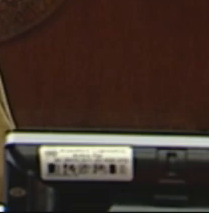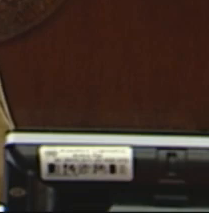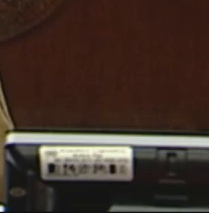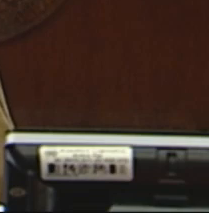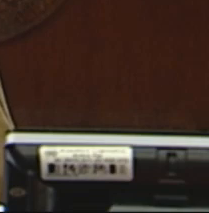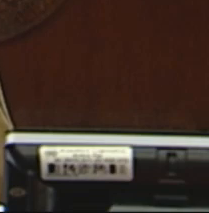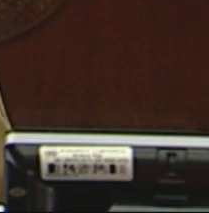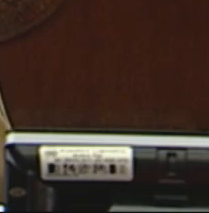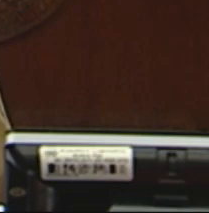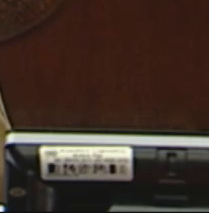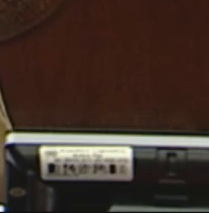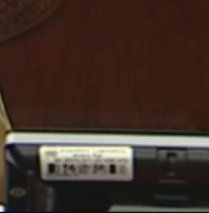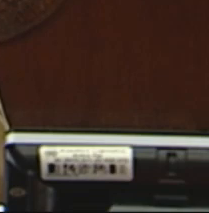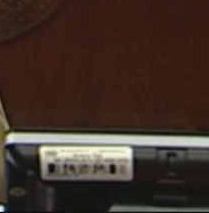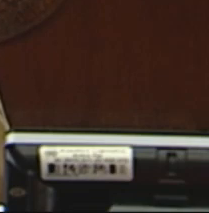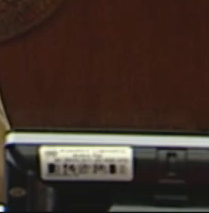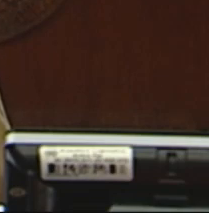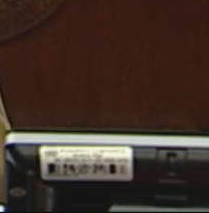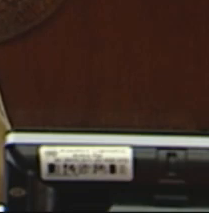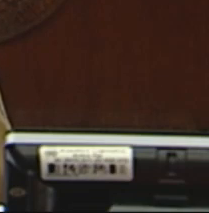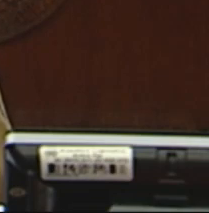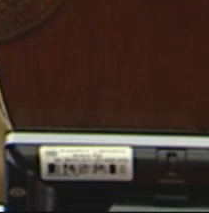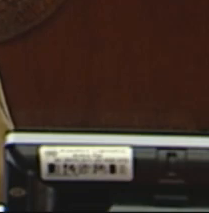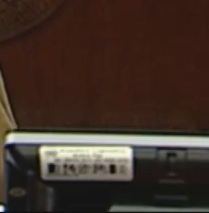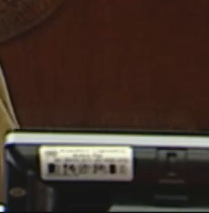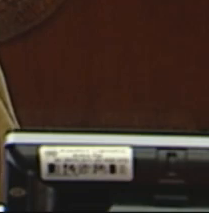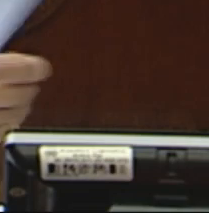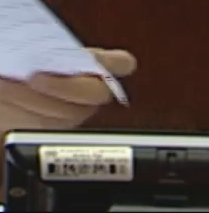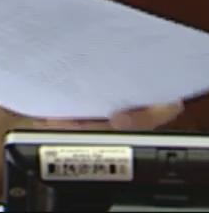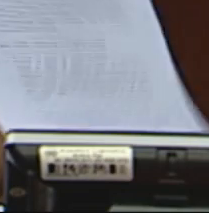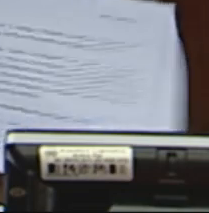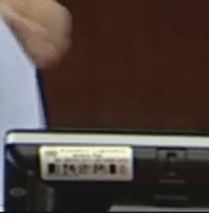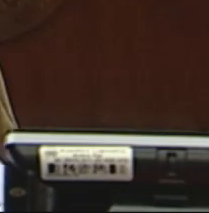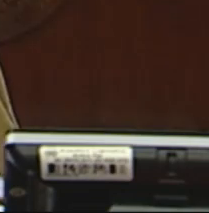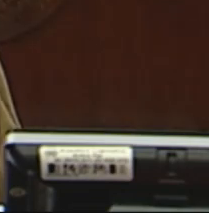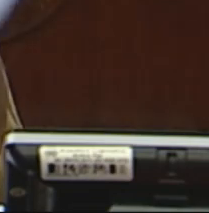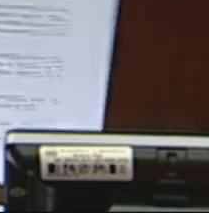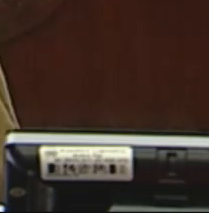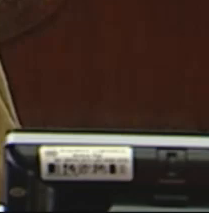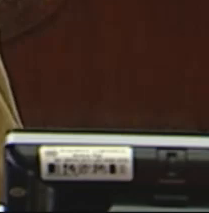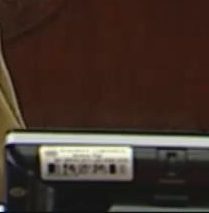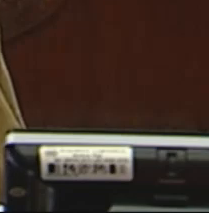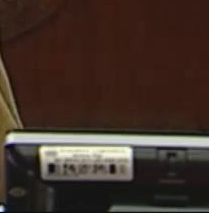cubrirse la nariz y la boca con el codo flexionando o con un pañuelo.